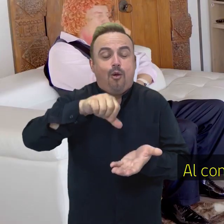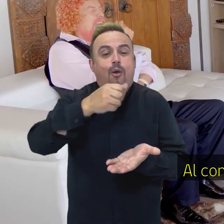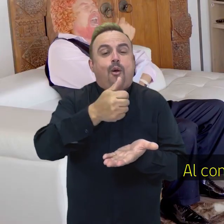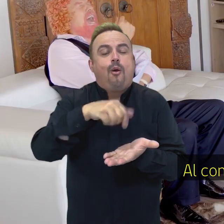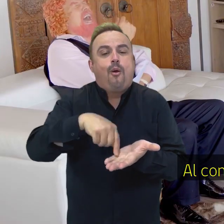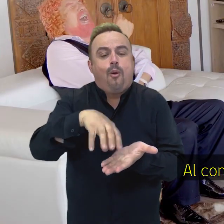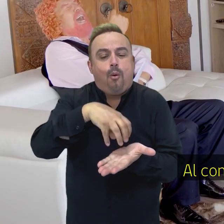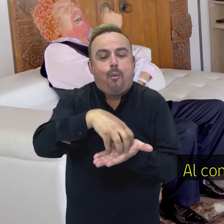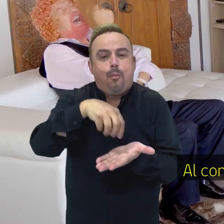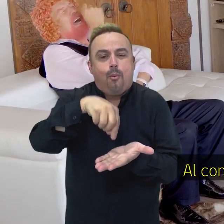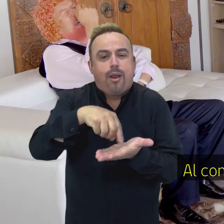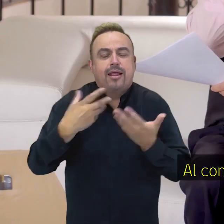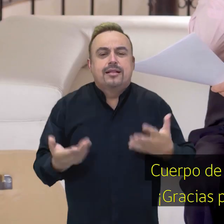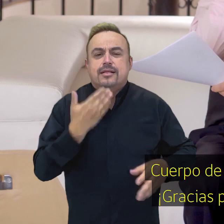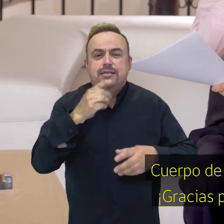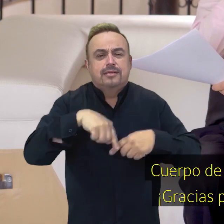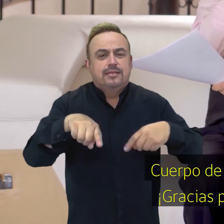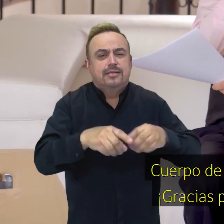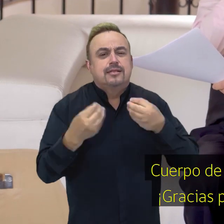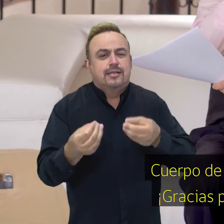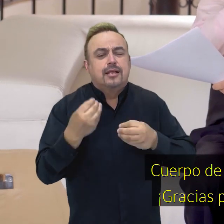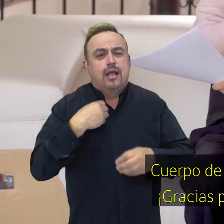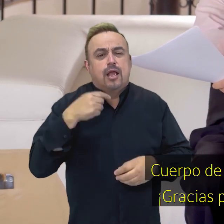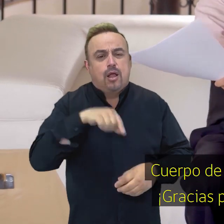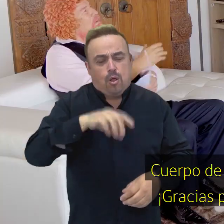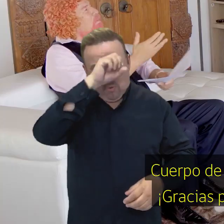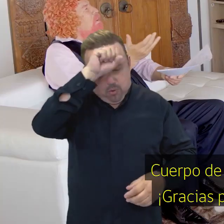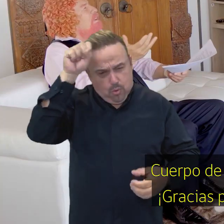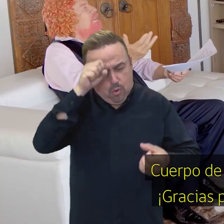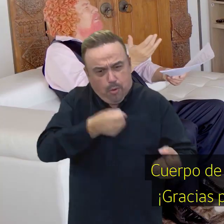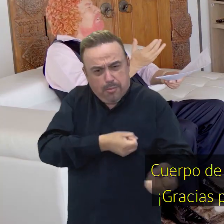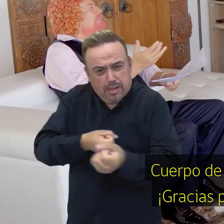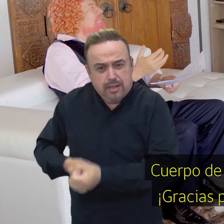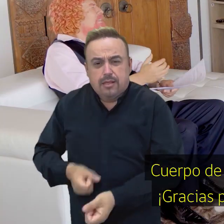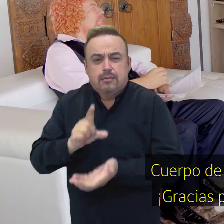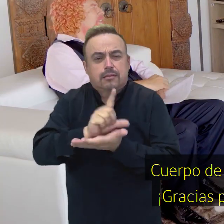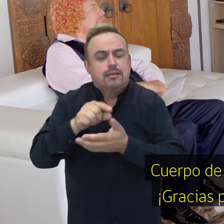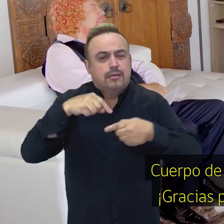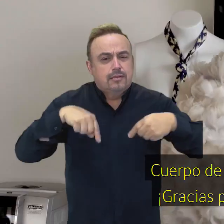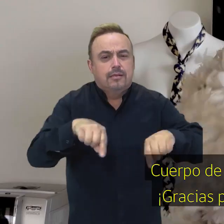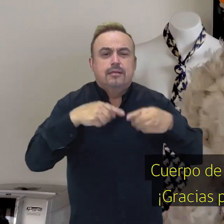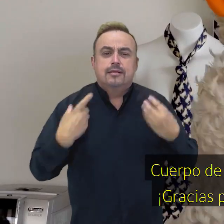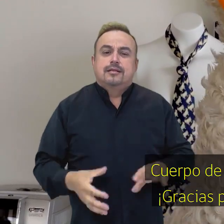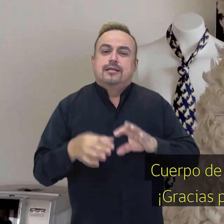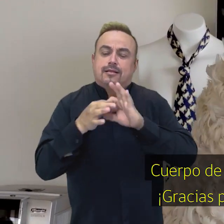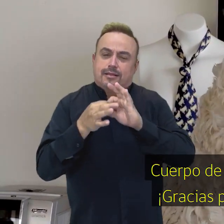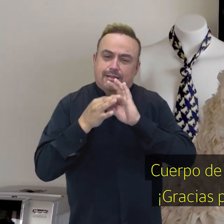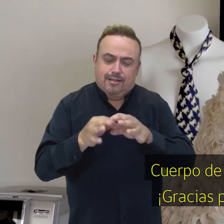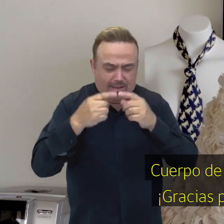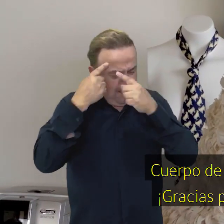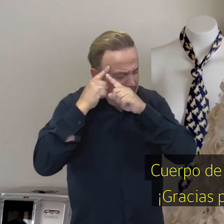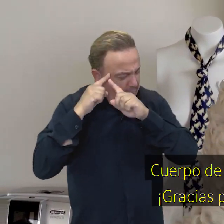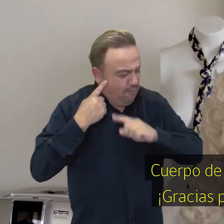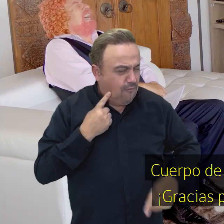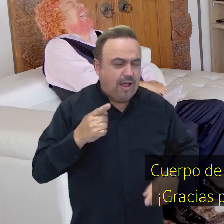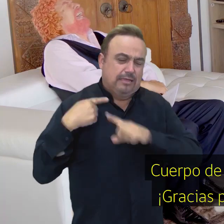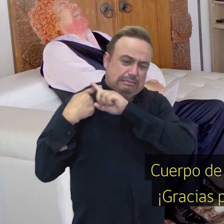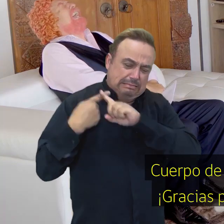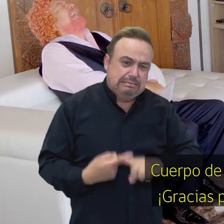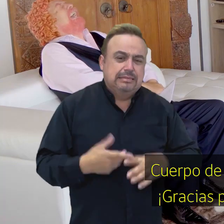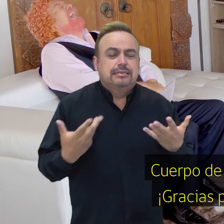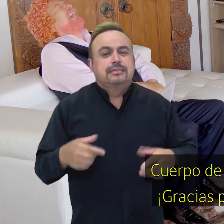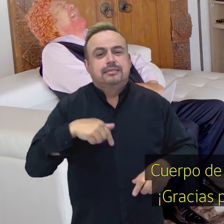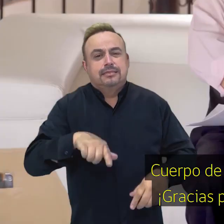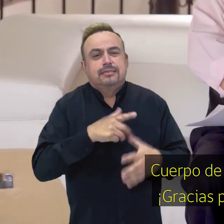Cocoqui, también se ha venido. Cueco de Bonguego, que es la localidad. ¡No, bienvenido! ¡Gracias, cojo de juejo! Y